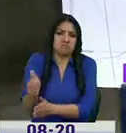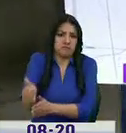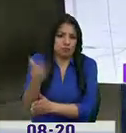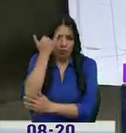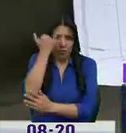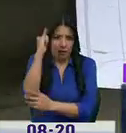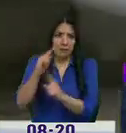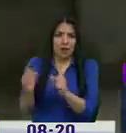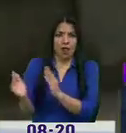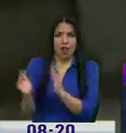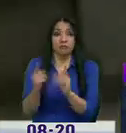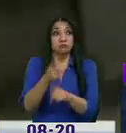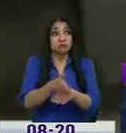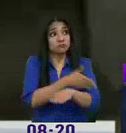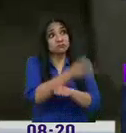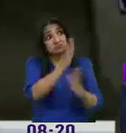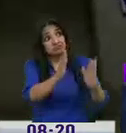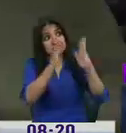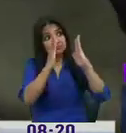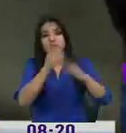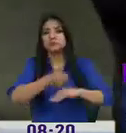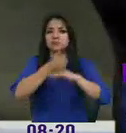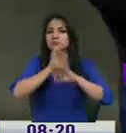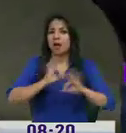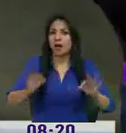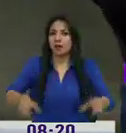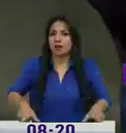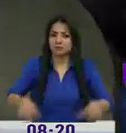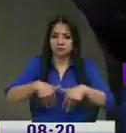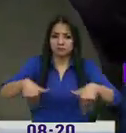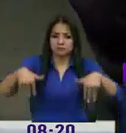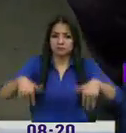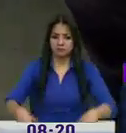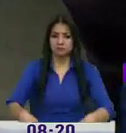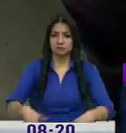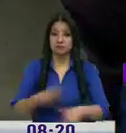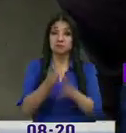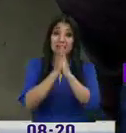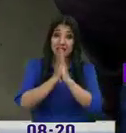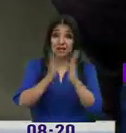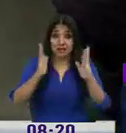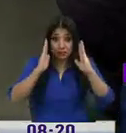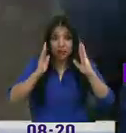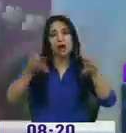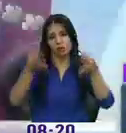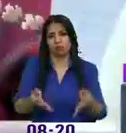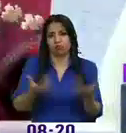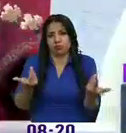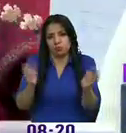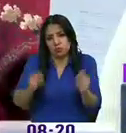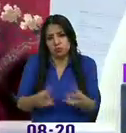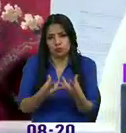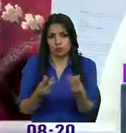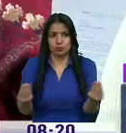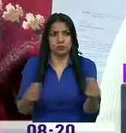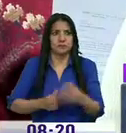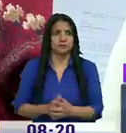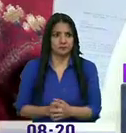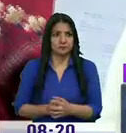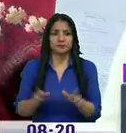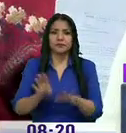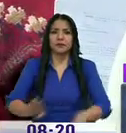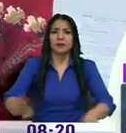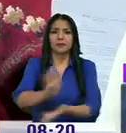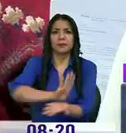debido a que el cabildo no ha atendido su pedido de alcantarillado. Dicen que nada habría pasado si sus demandas eran atendidas. El barrio está